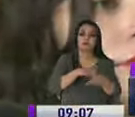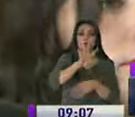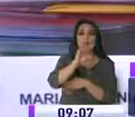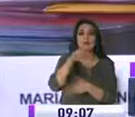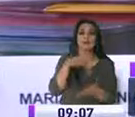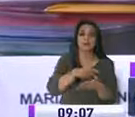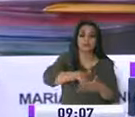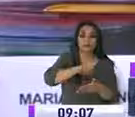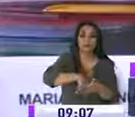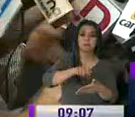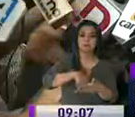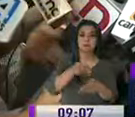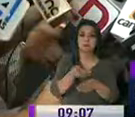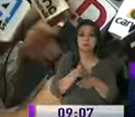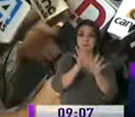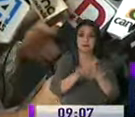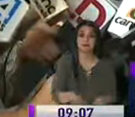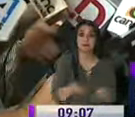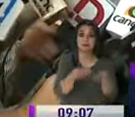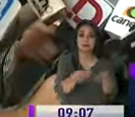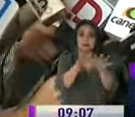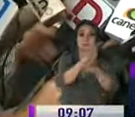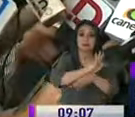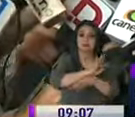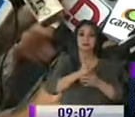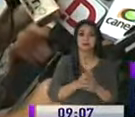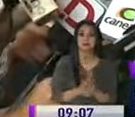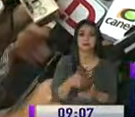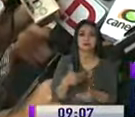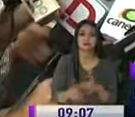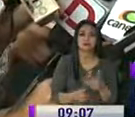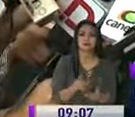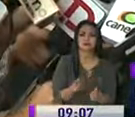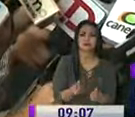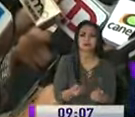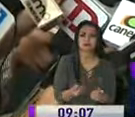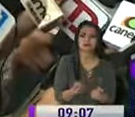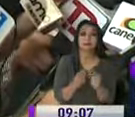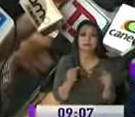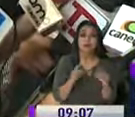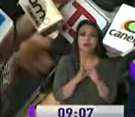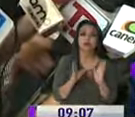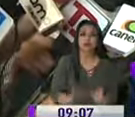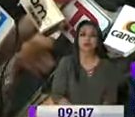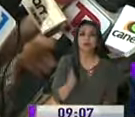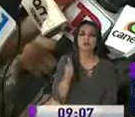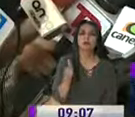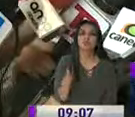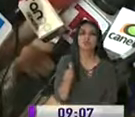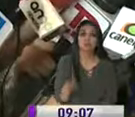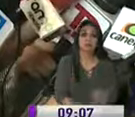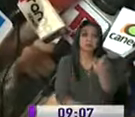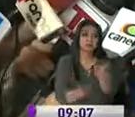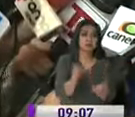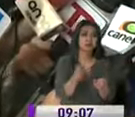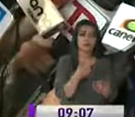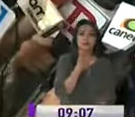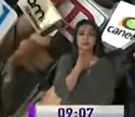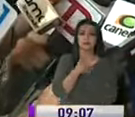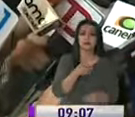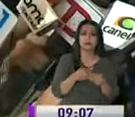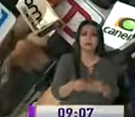la Secretaría de la Asamblea. Este es un proceso que tiene que ser absolutamente ciudadano, llevado por todas las personas que fueron